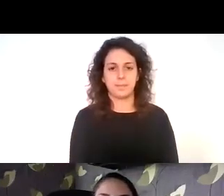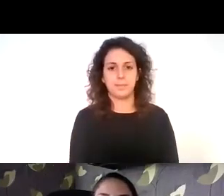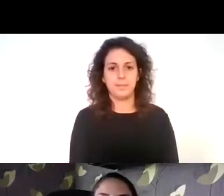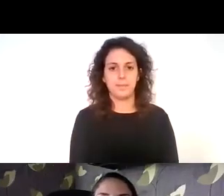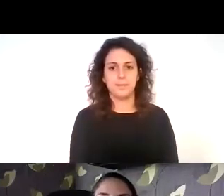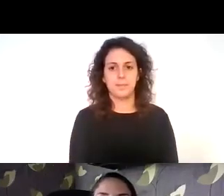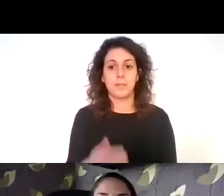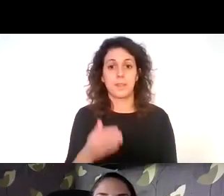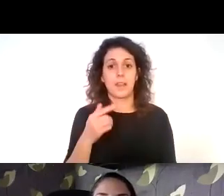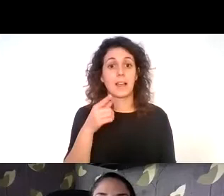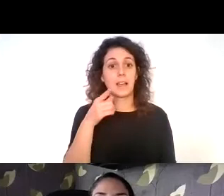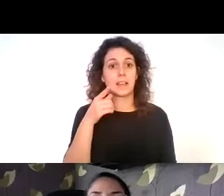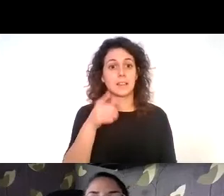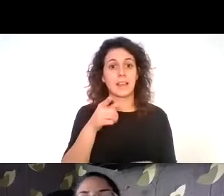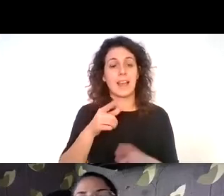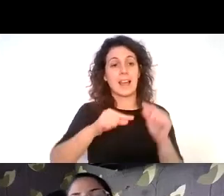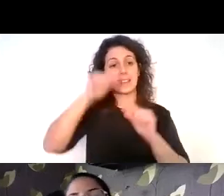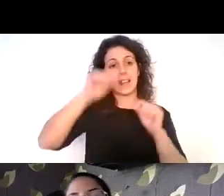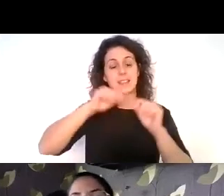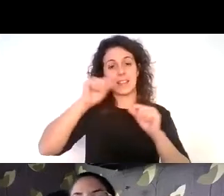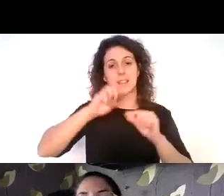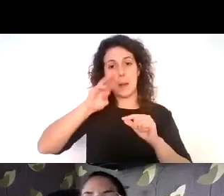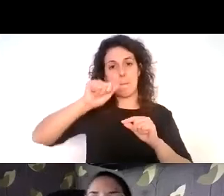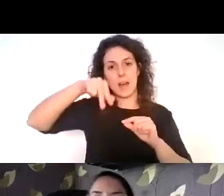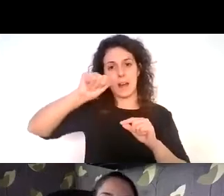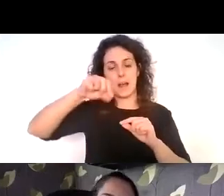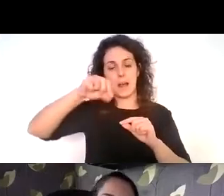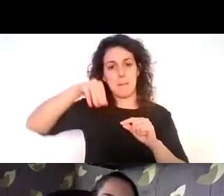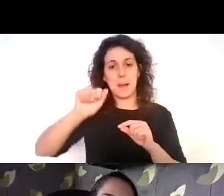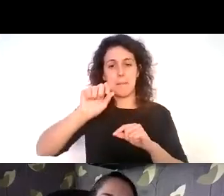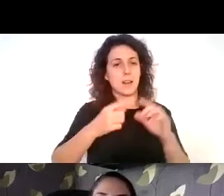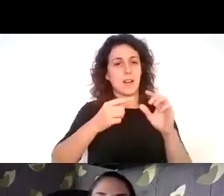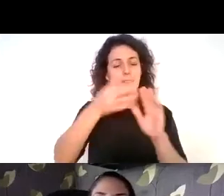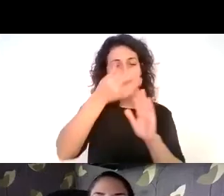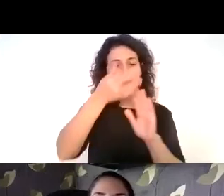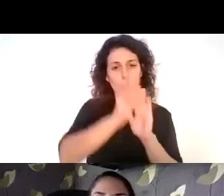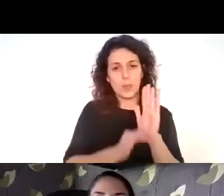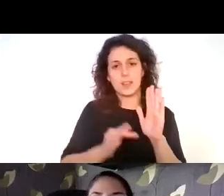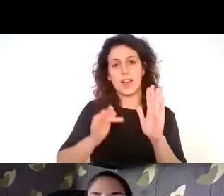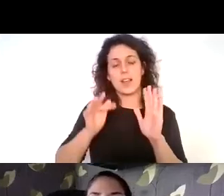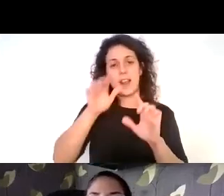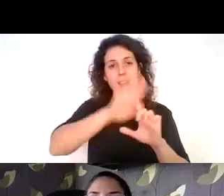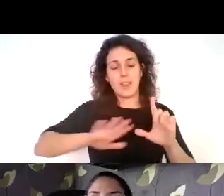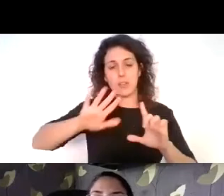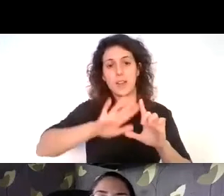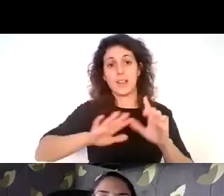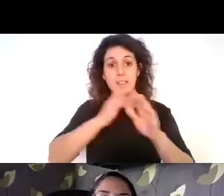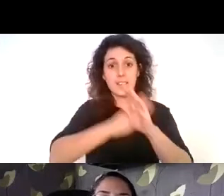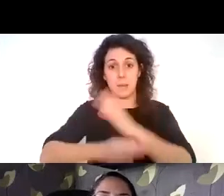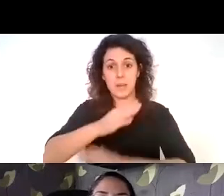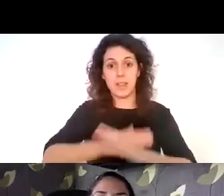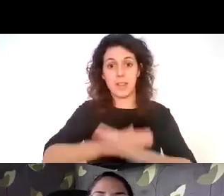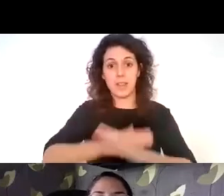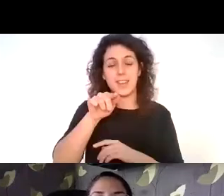Gracias. Estadística de Panamá. Según la primera encuesta nacional de discapacidad, llamado PENDIS 2006, en Panamá